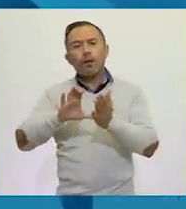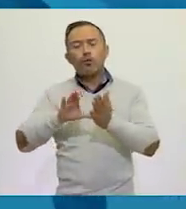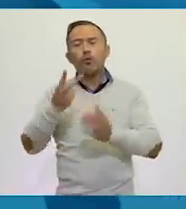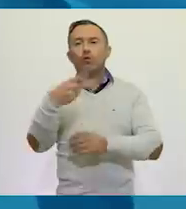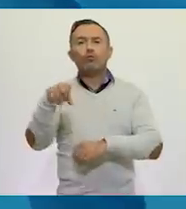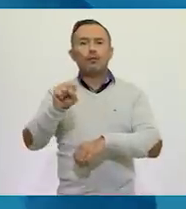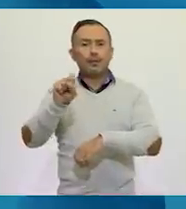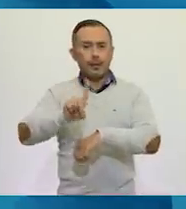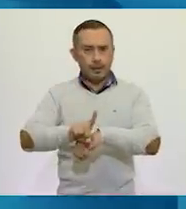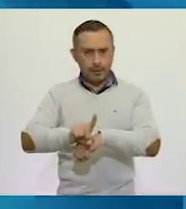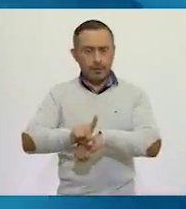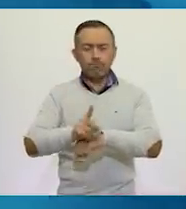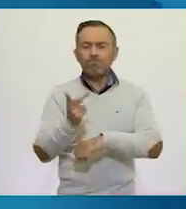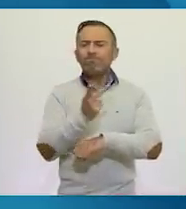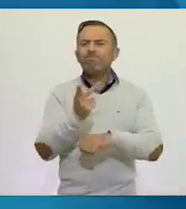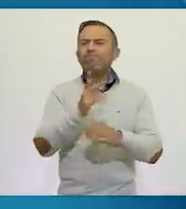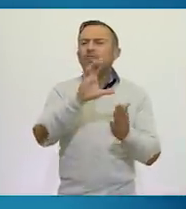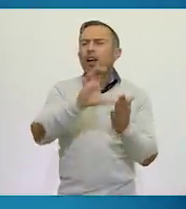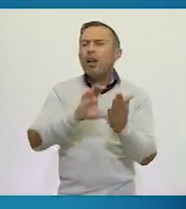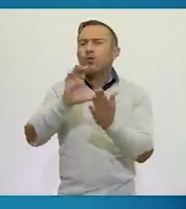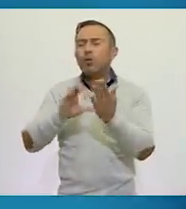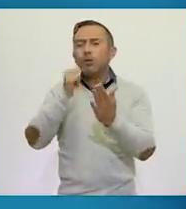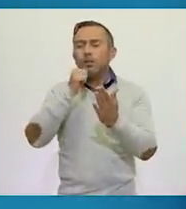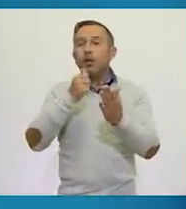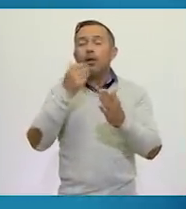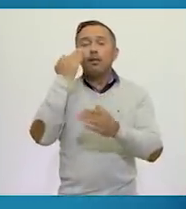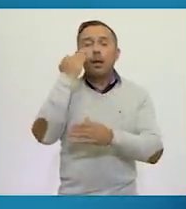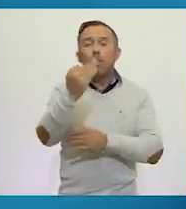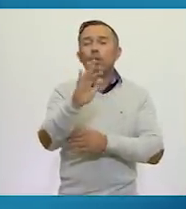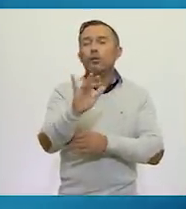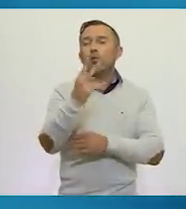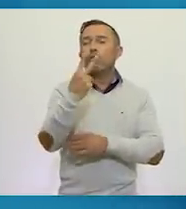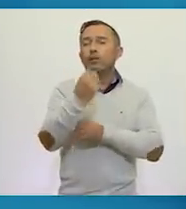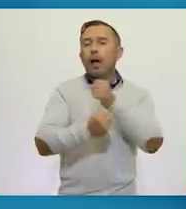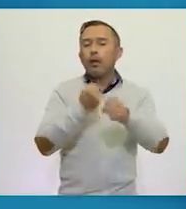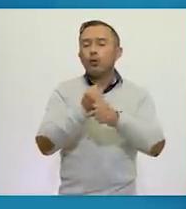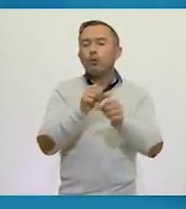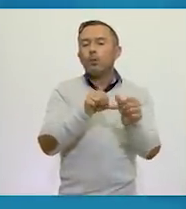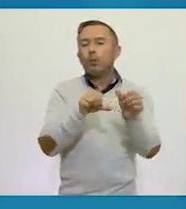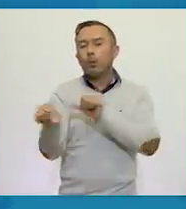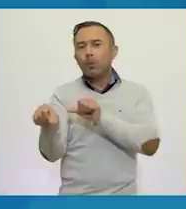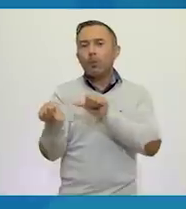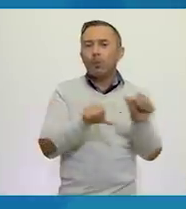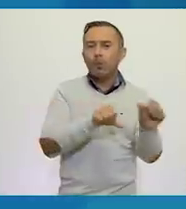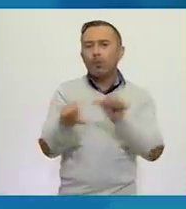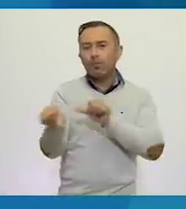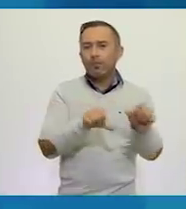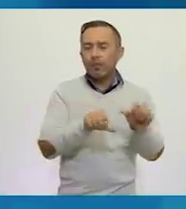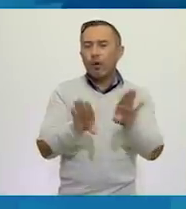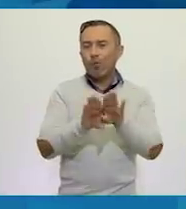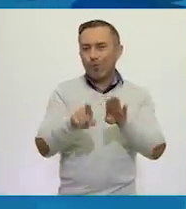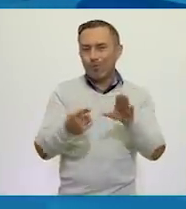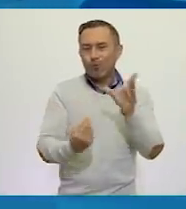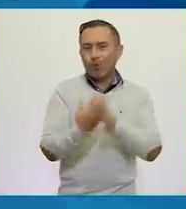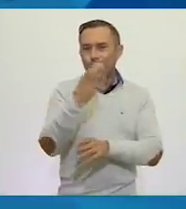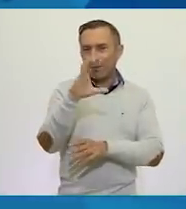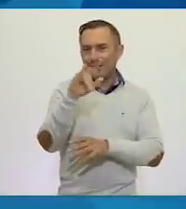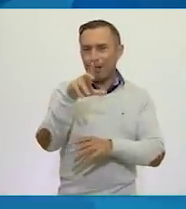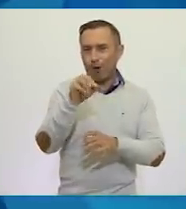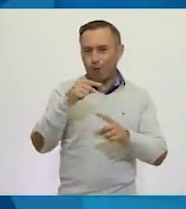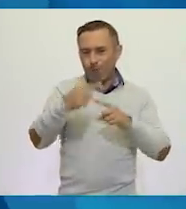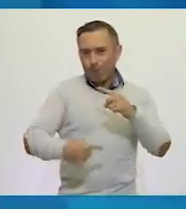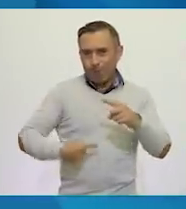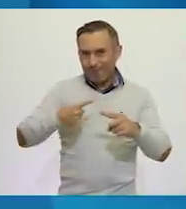días, los cuales eran sincronizados cada 52 años, el tiempo de renovación de cada ciclo. La ciudad, rodeada de